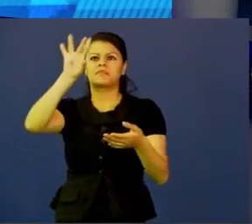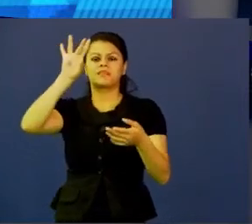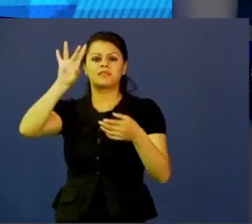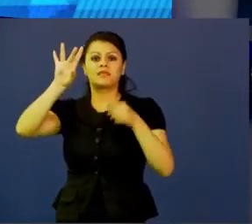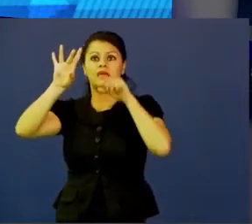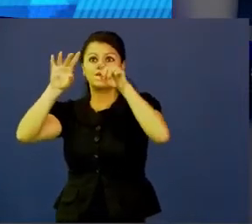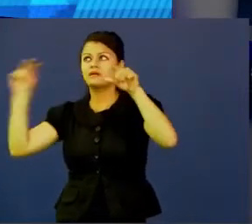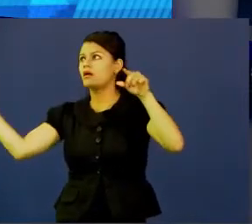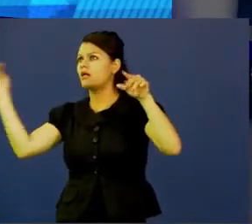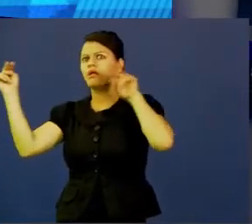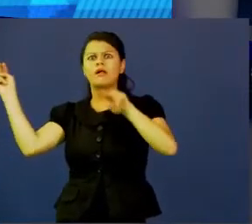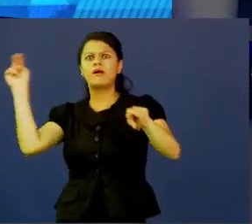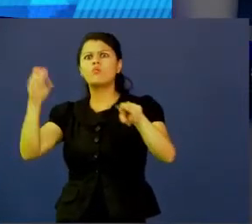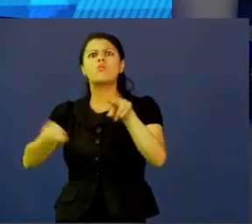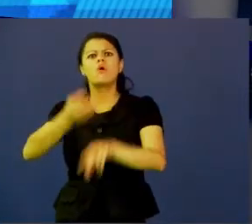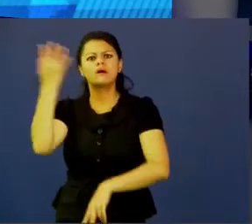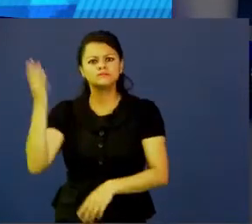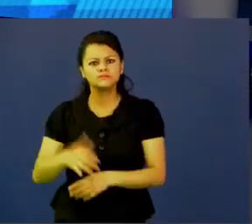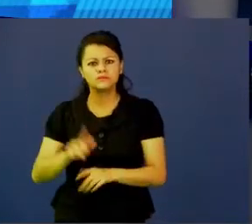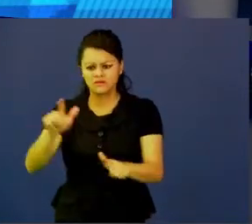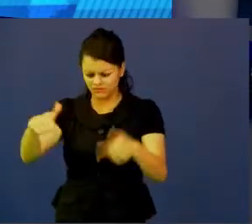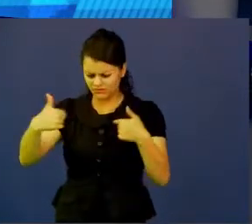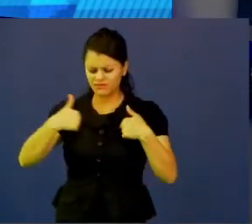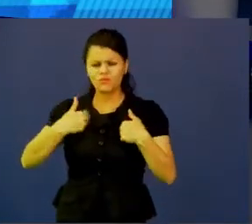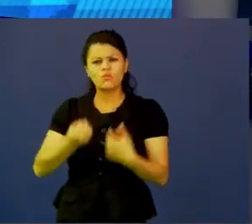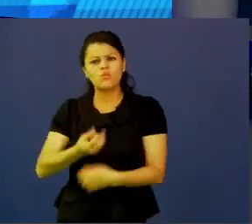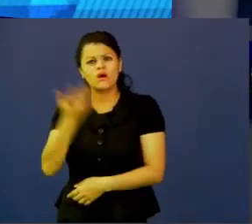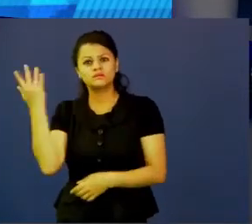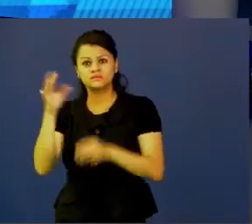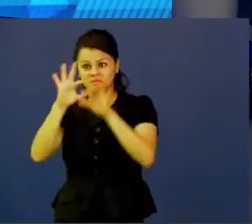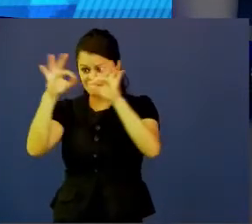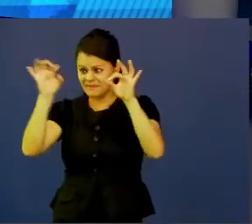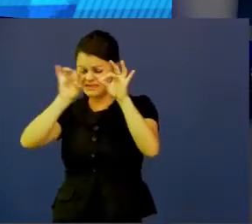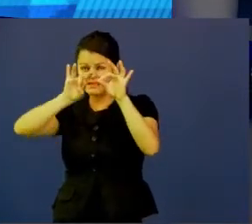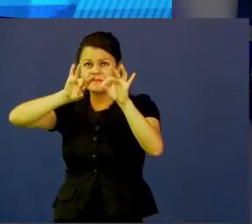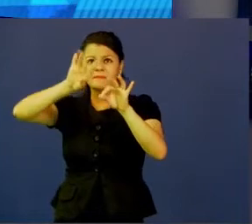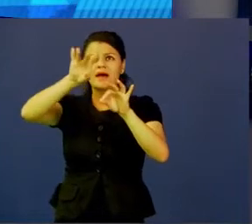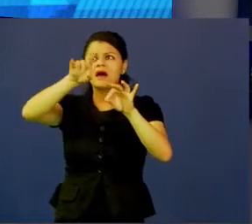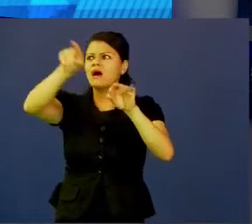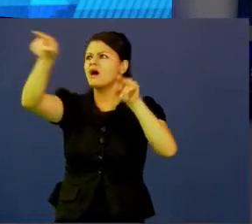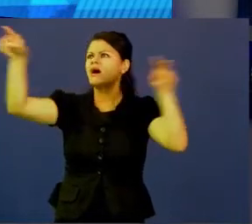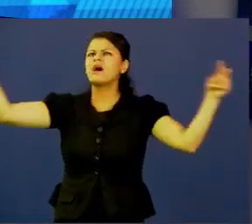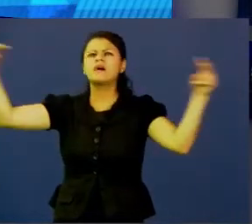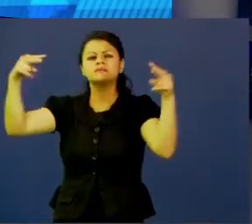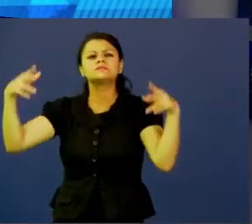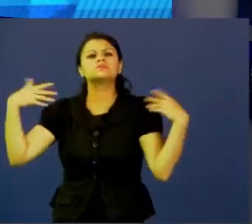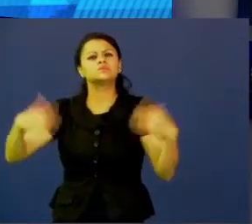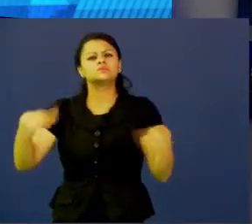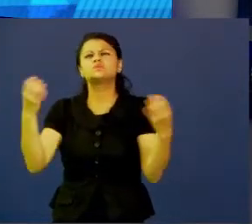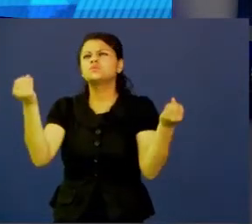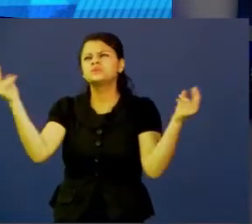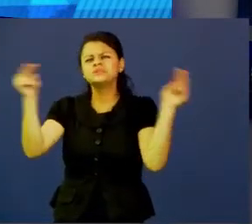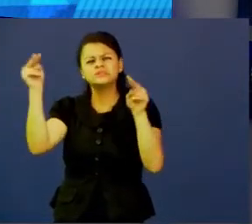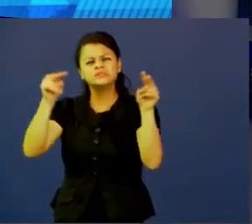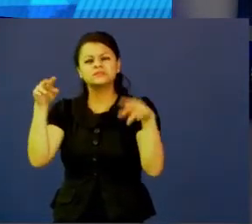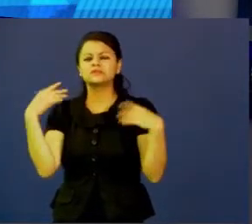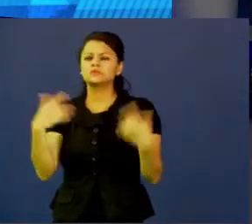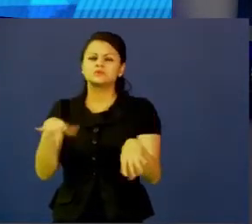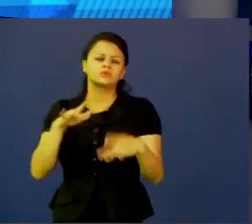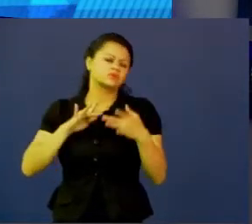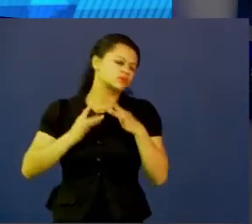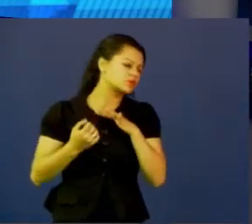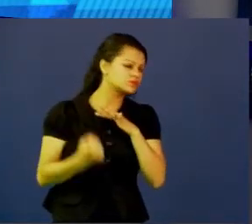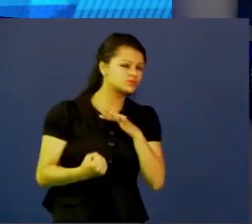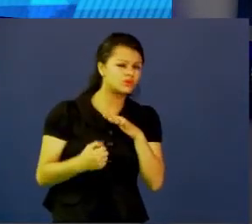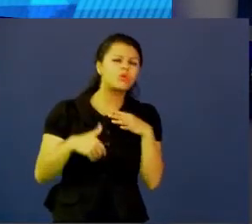ella, a cuántas personas llegó este mensaje, es lo que es brutal, inmensamente doloroso y quizá irreparable para las